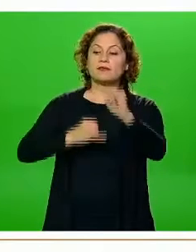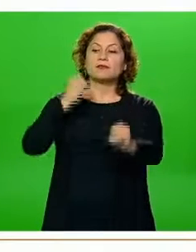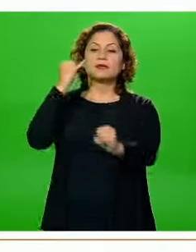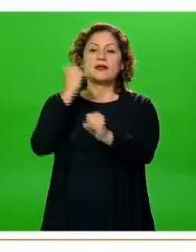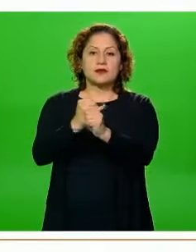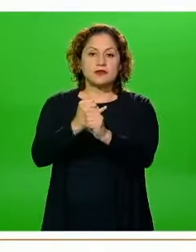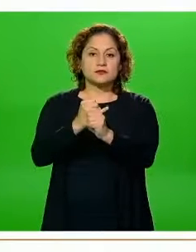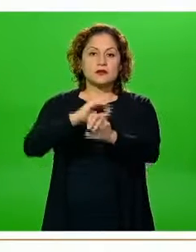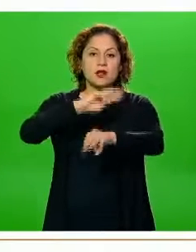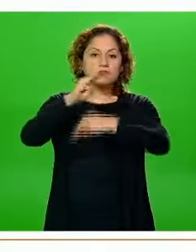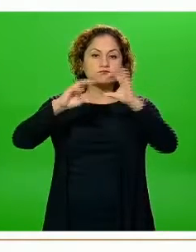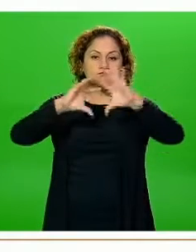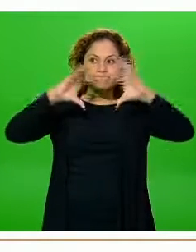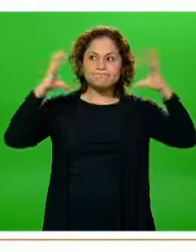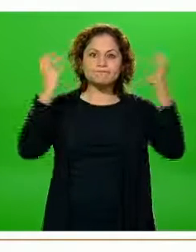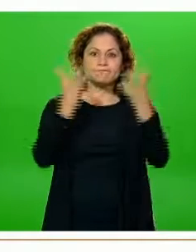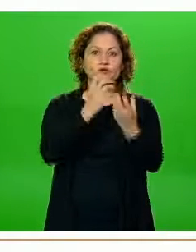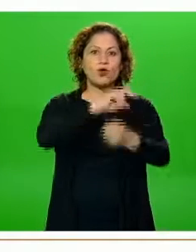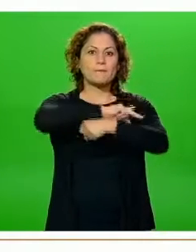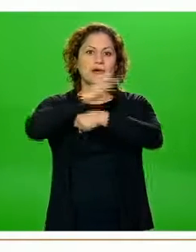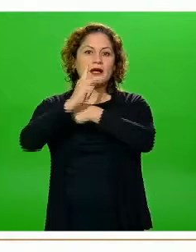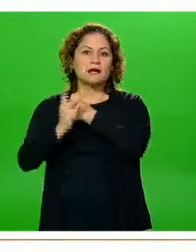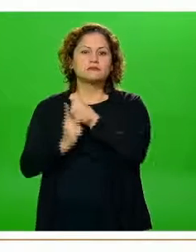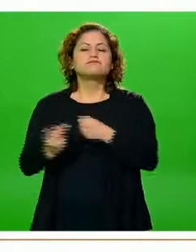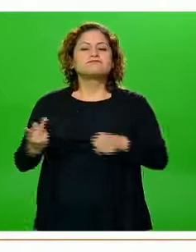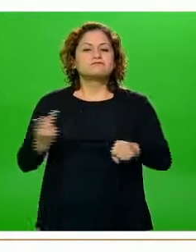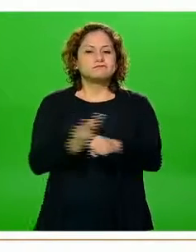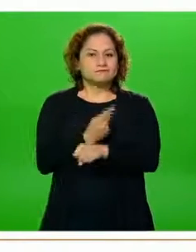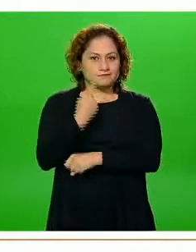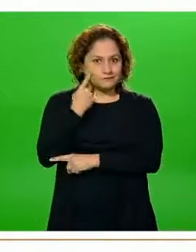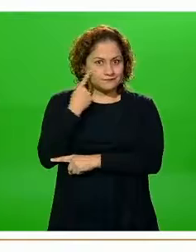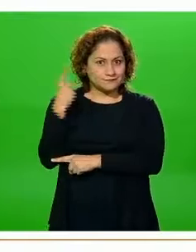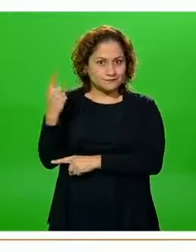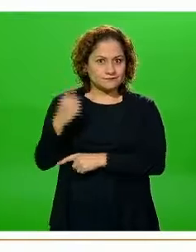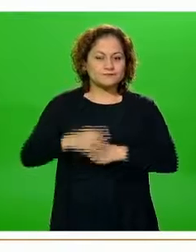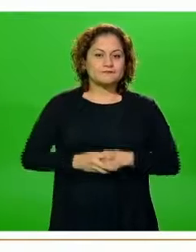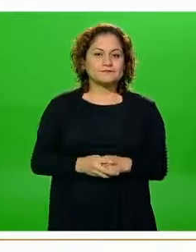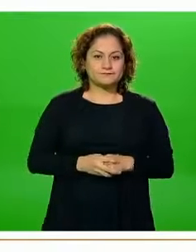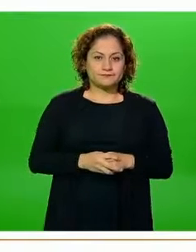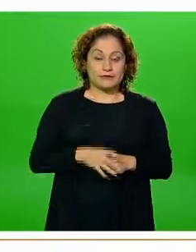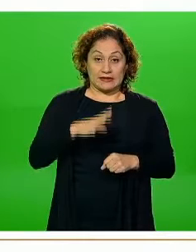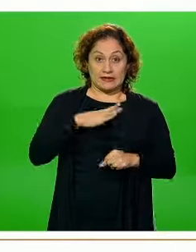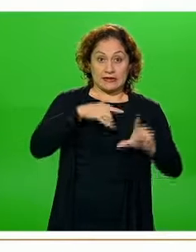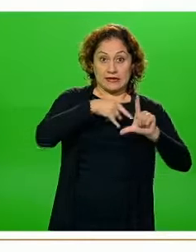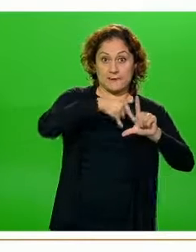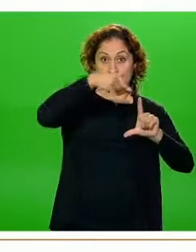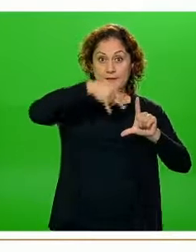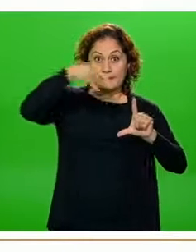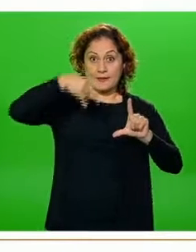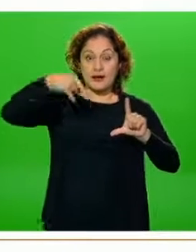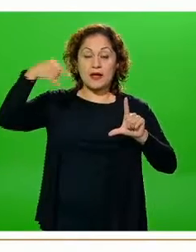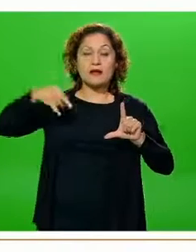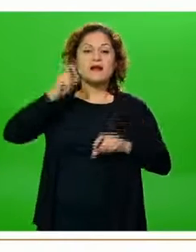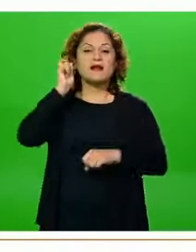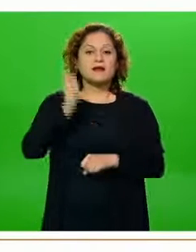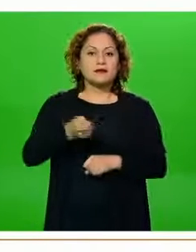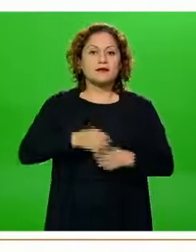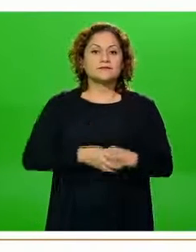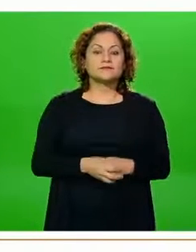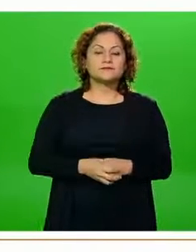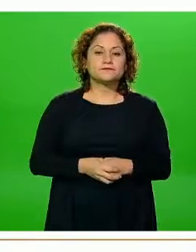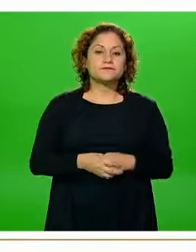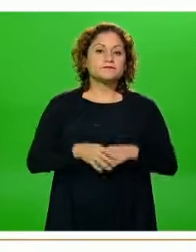sucediendo en el mundo? Bueno, en esta lámina de barras nosotros lo que identificamos es,